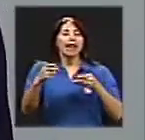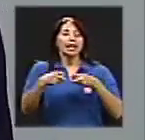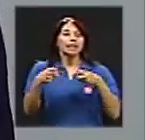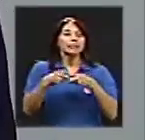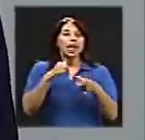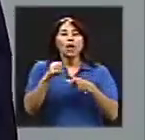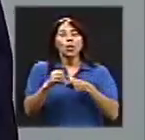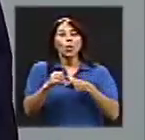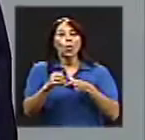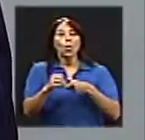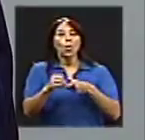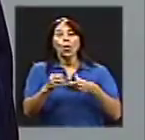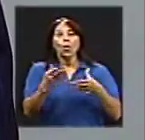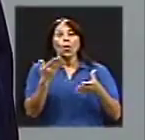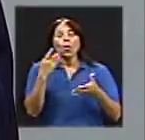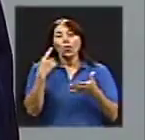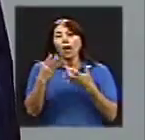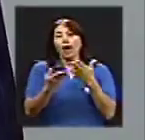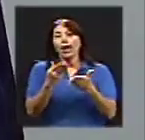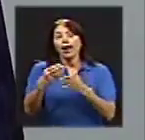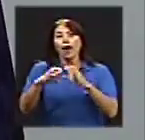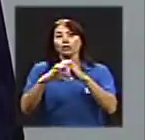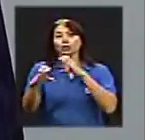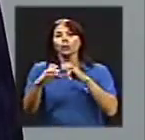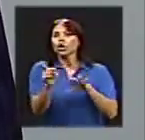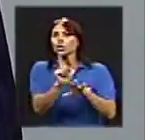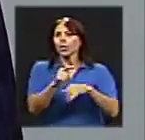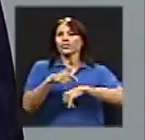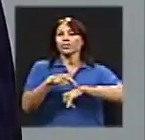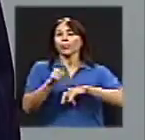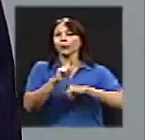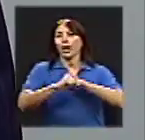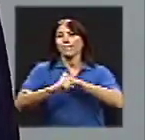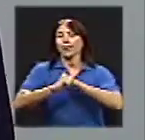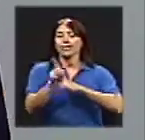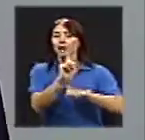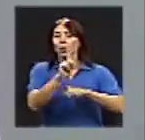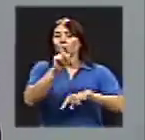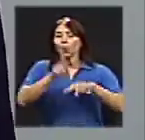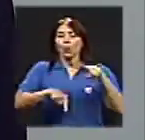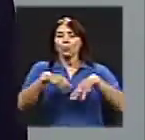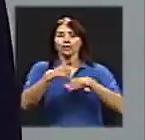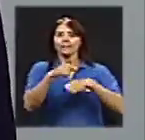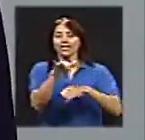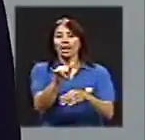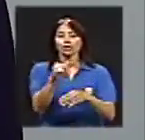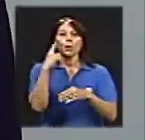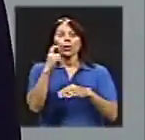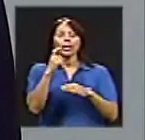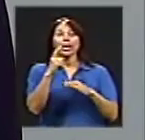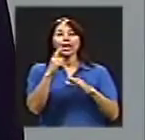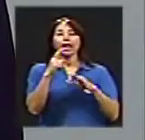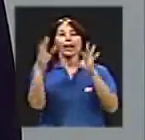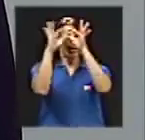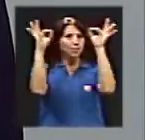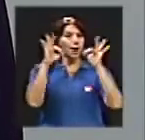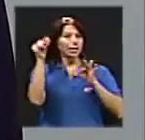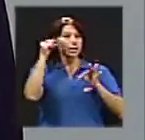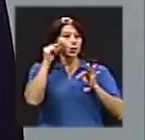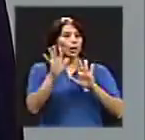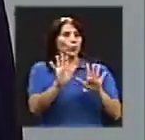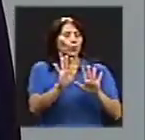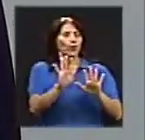sea porque perjudica la imagen del gobierno. Dichosamente, en estos momentos podríamos decir que ARECEP es una